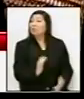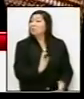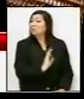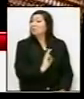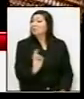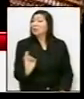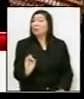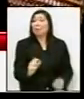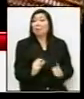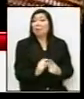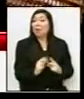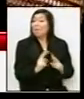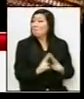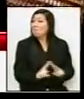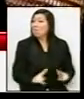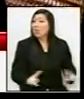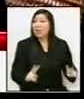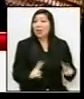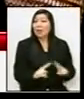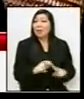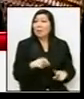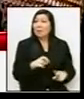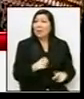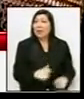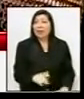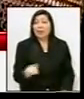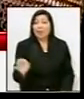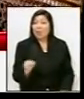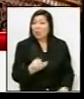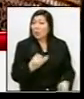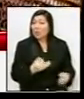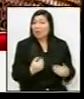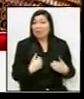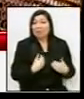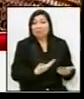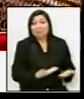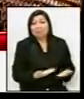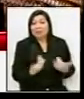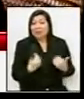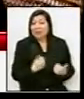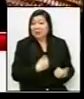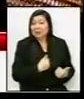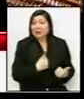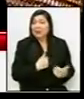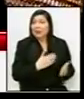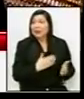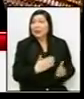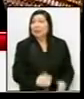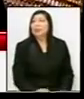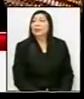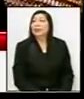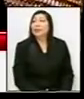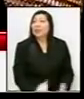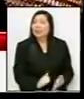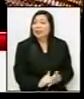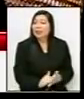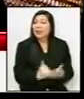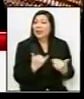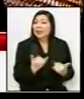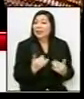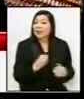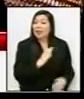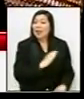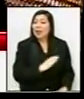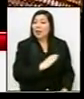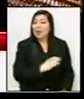ningún párrafo de valoración de este tipo penal y una justificación que me lleve a mí a determinar que son pasibles de esta